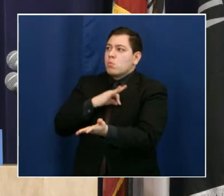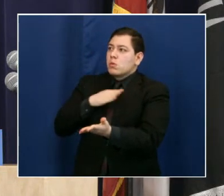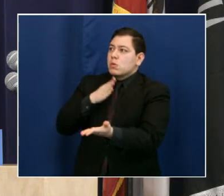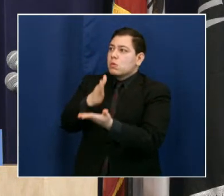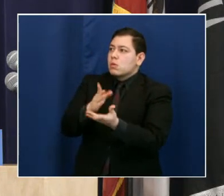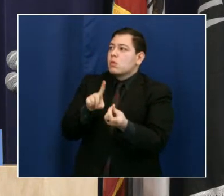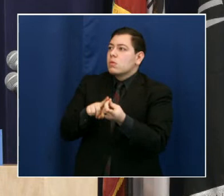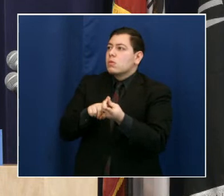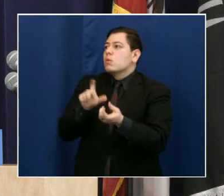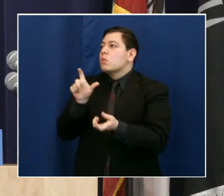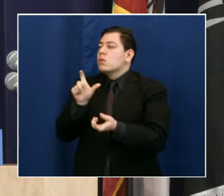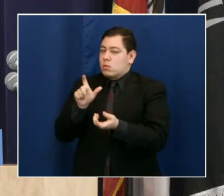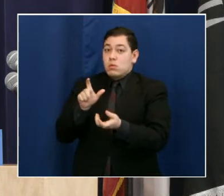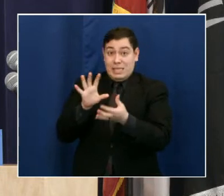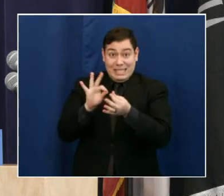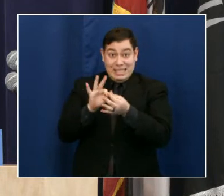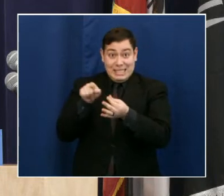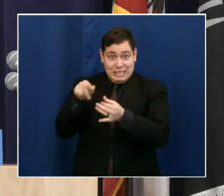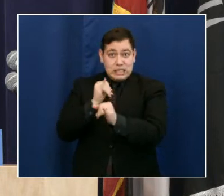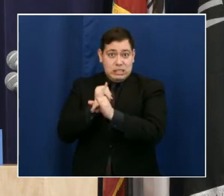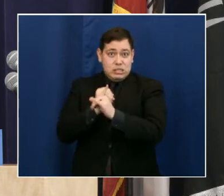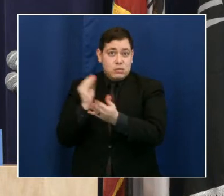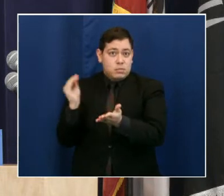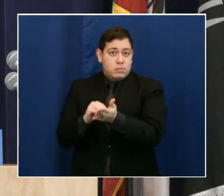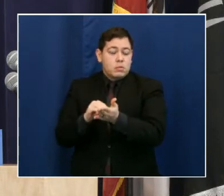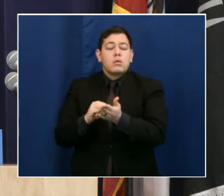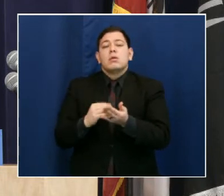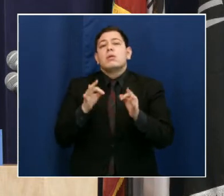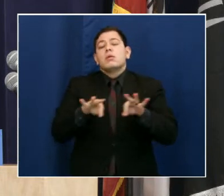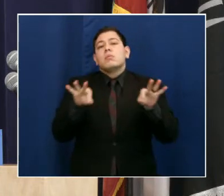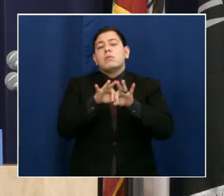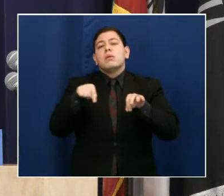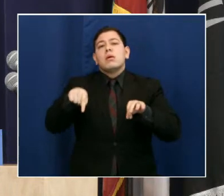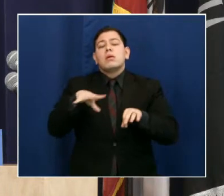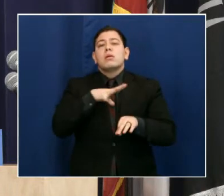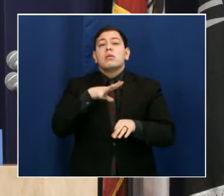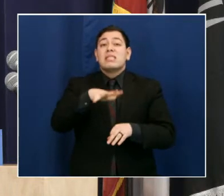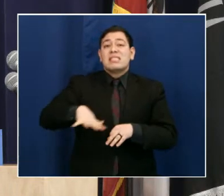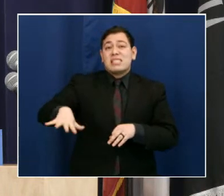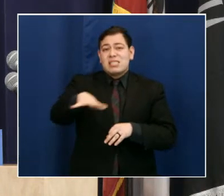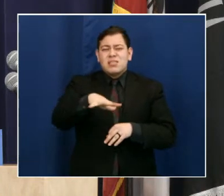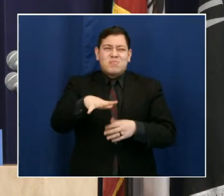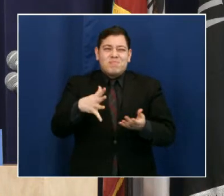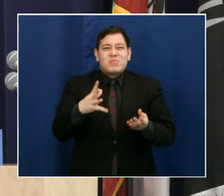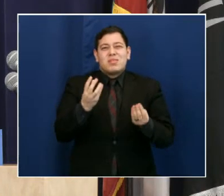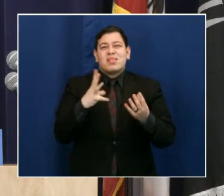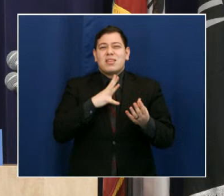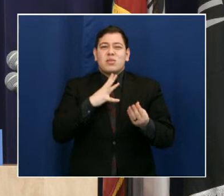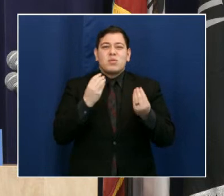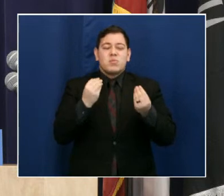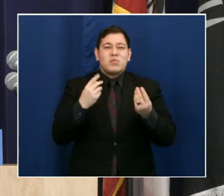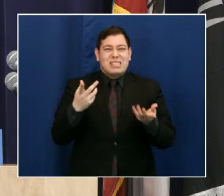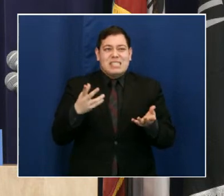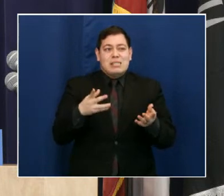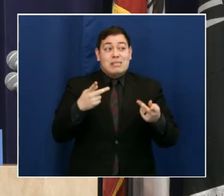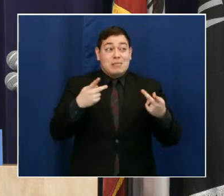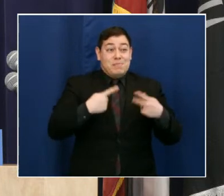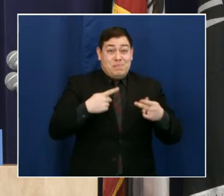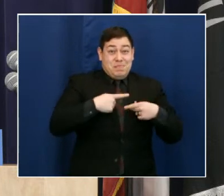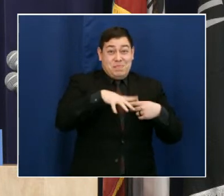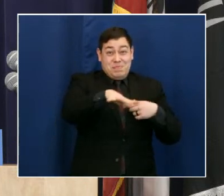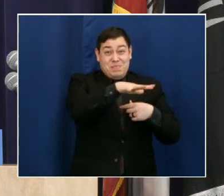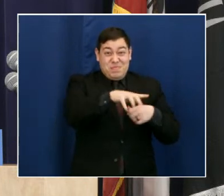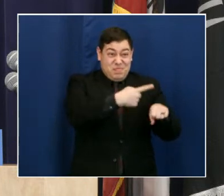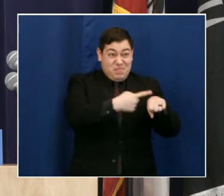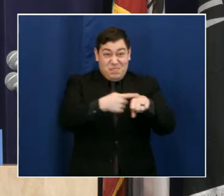para ustedes. Es importante que nuestras comunidades sabemos que las comunidades han sido afectadas de manera desproporcionada, pero